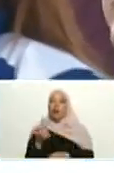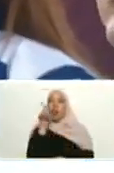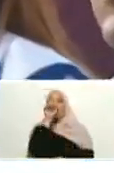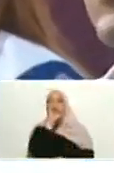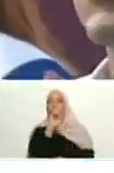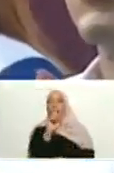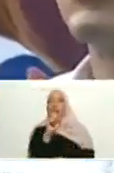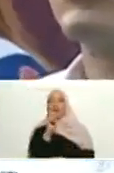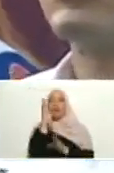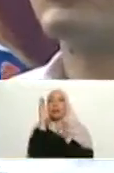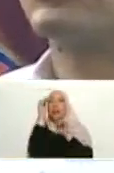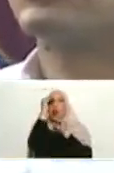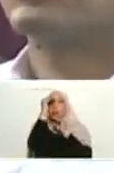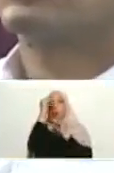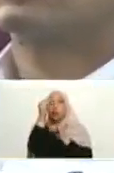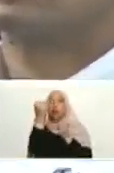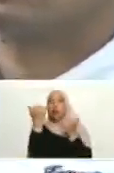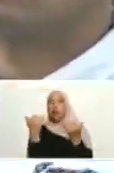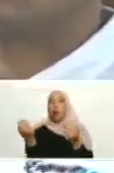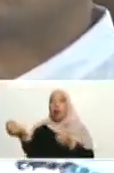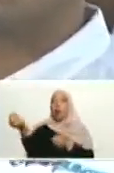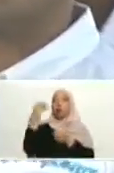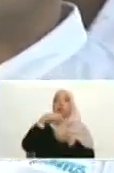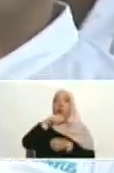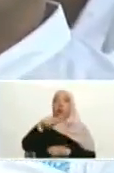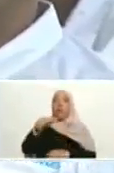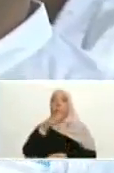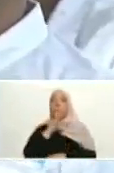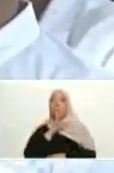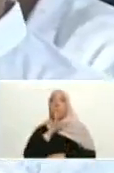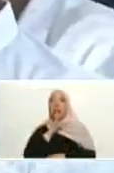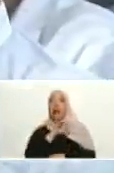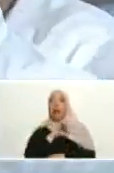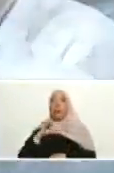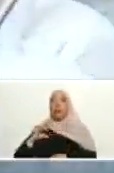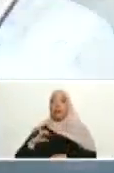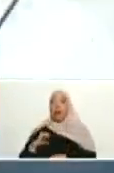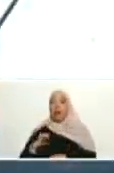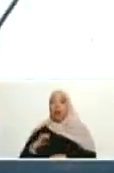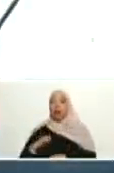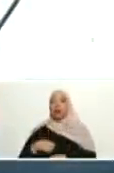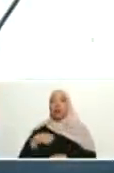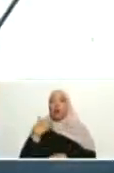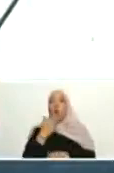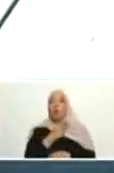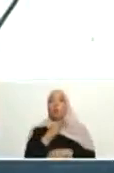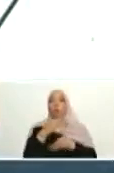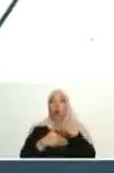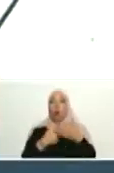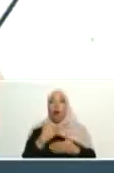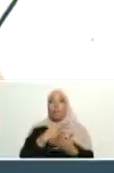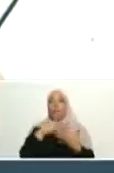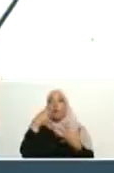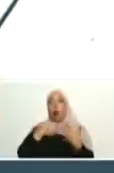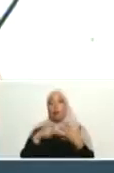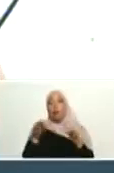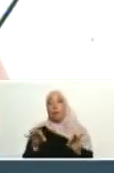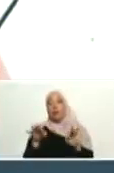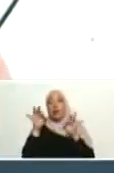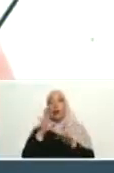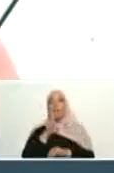el llamado ya es este año a que se incorpore la banca privada. Vamos a iniciar con cada banco privado un programa especial de